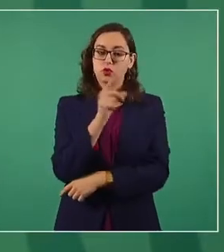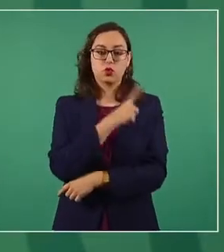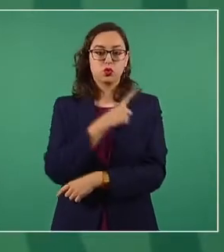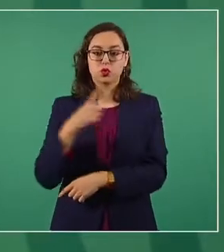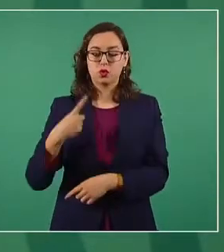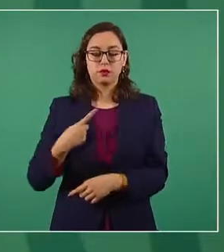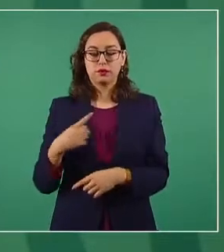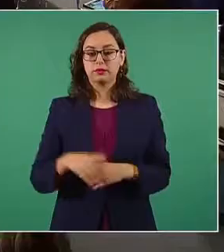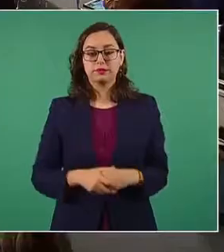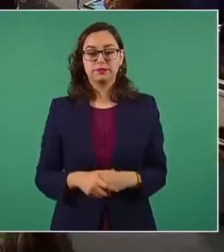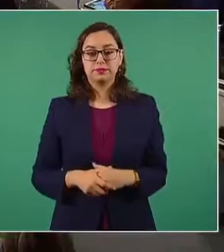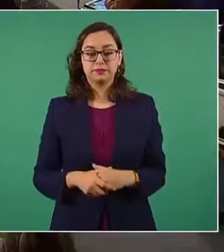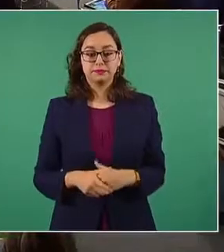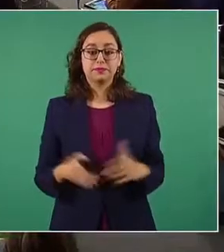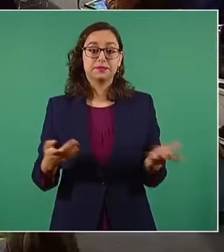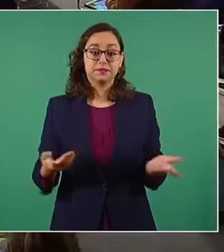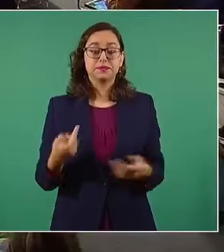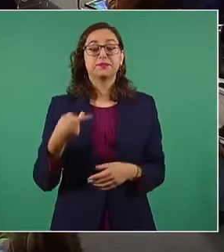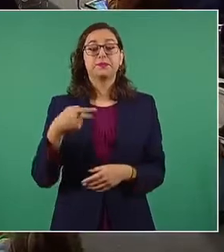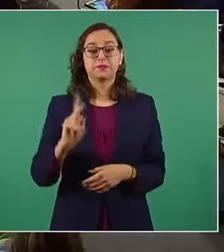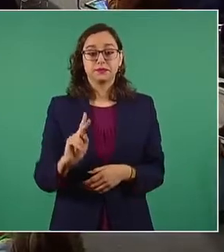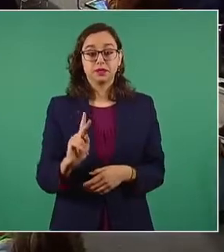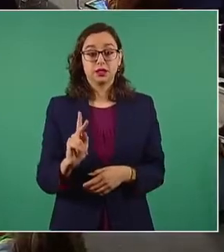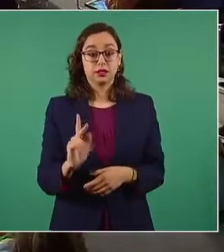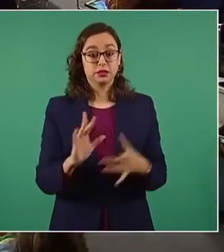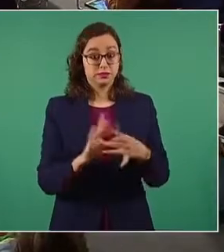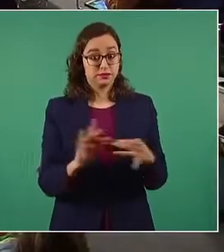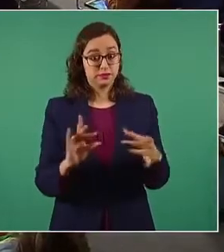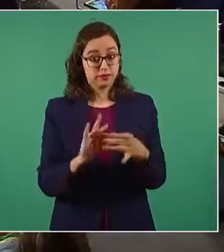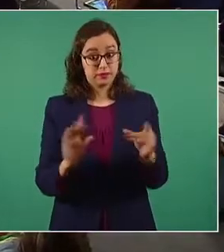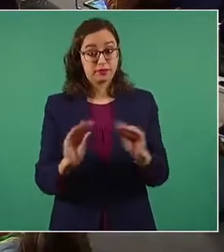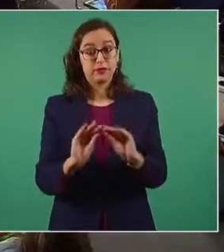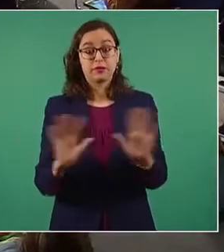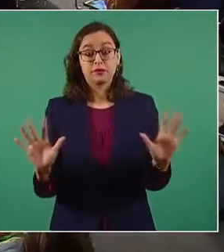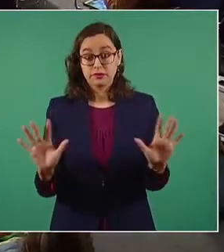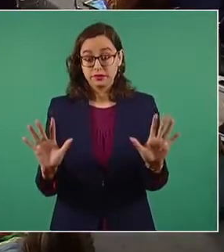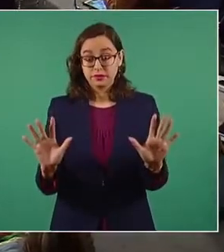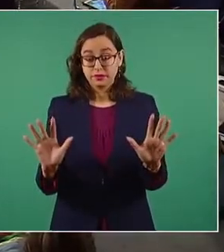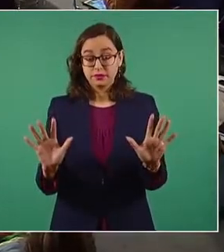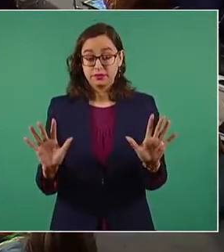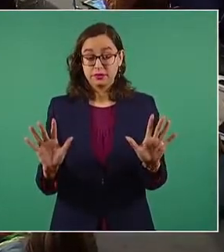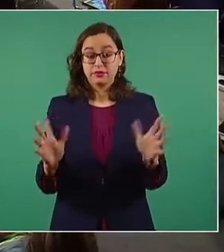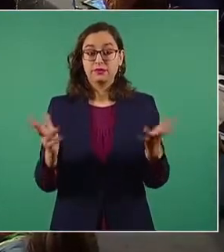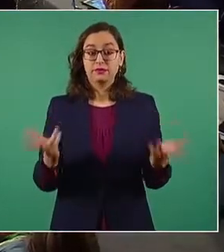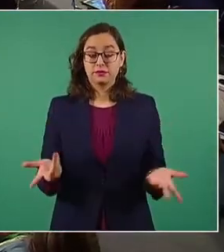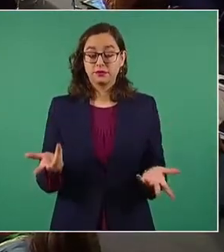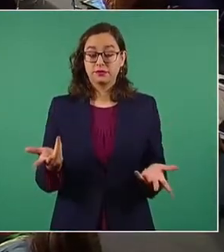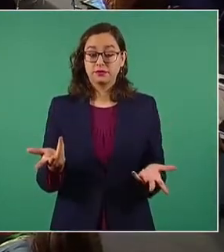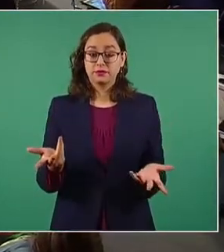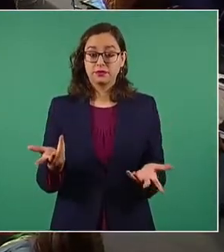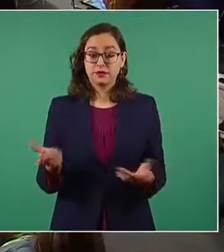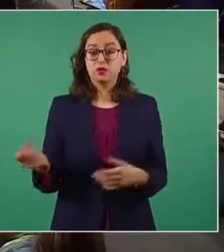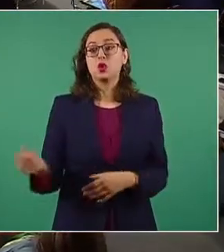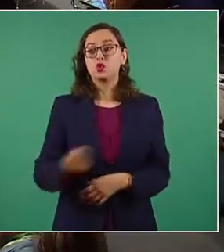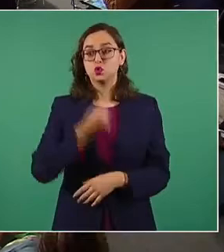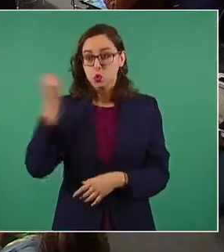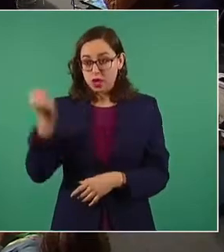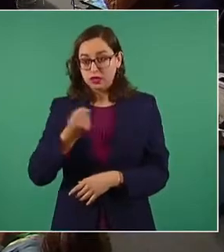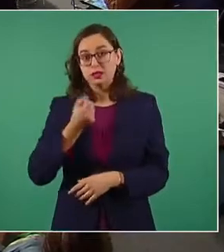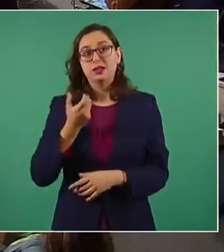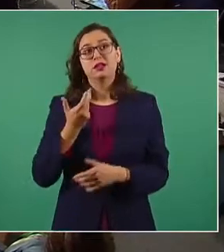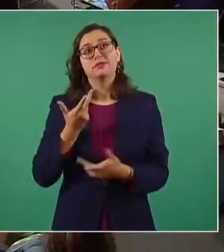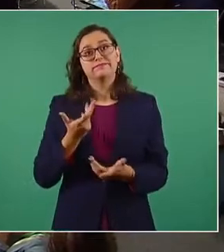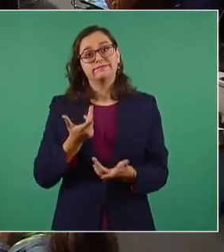infecciosa, etcétera, ¿no? Pero hay que dejar muy en claro, son situaciones afortunadamente poco